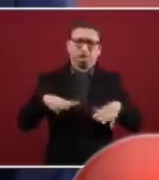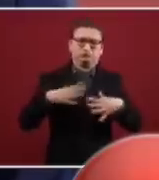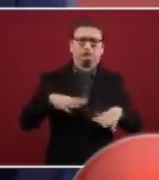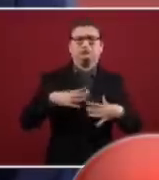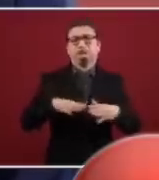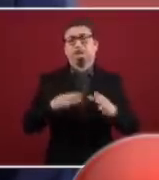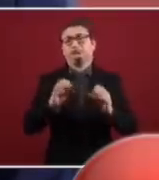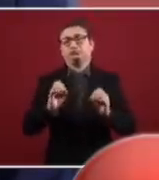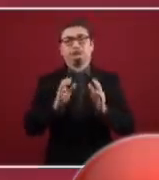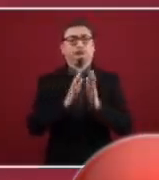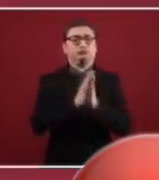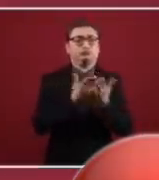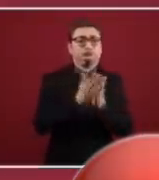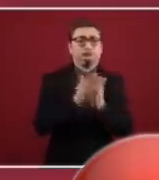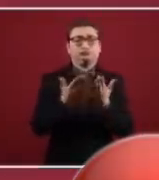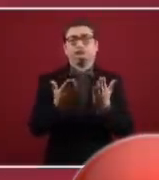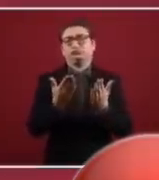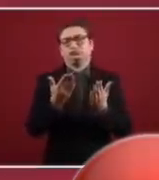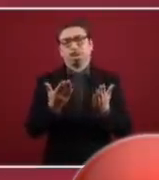libros.